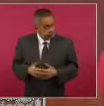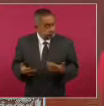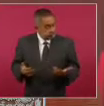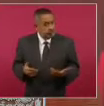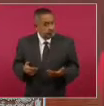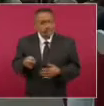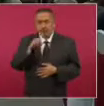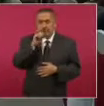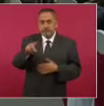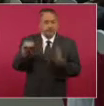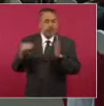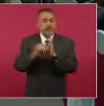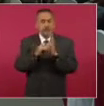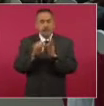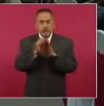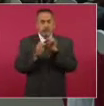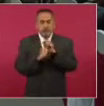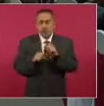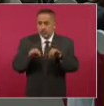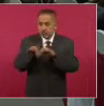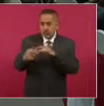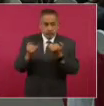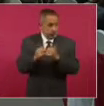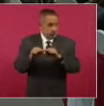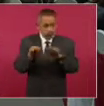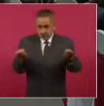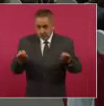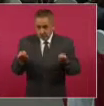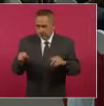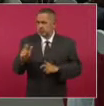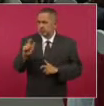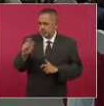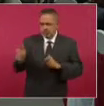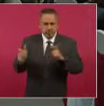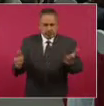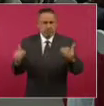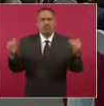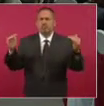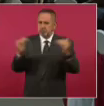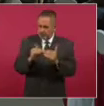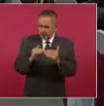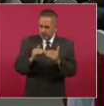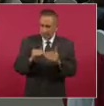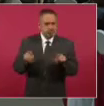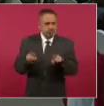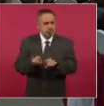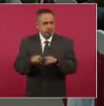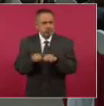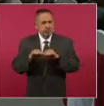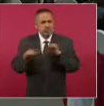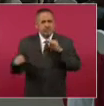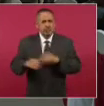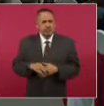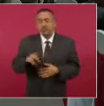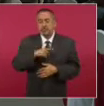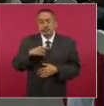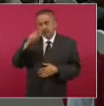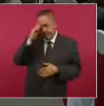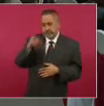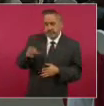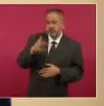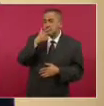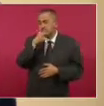estableció que para trabajo igual debería corresponder salario igual, sin tener en cuenta